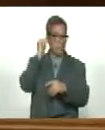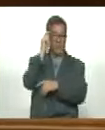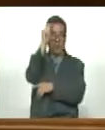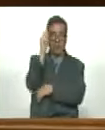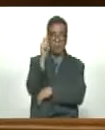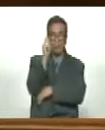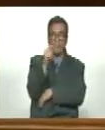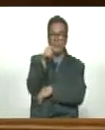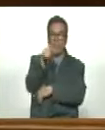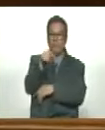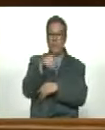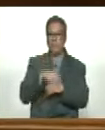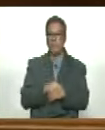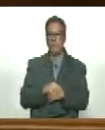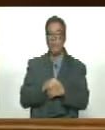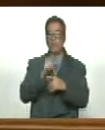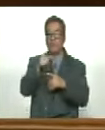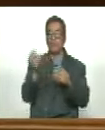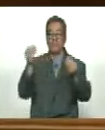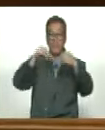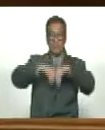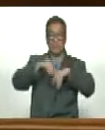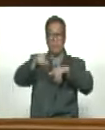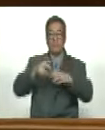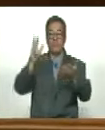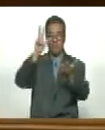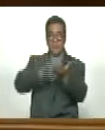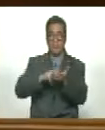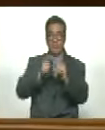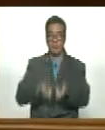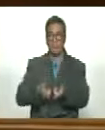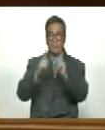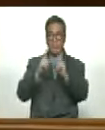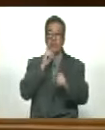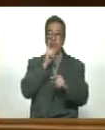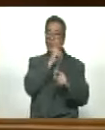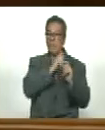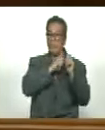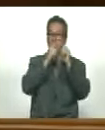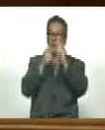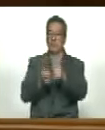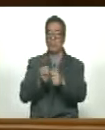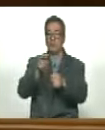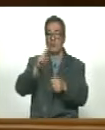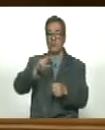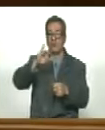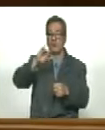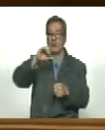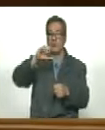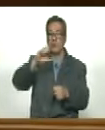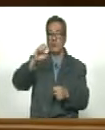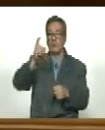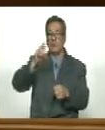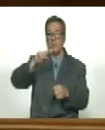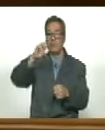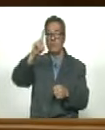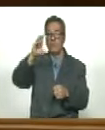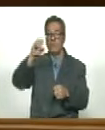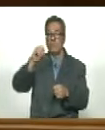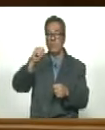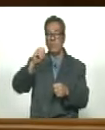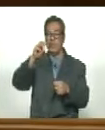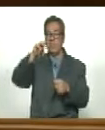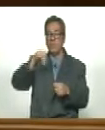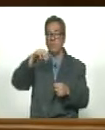los honorables diputados que estén de acuerdo en aprobar la autorización del nombramiento del ciudadano Ricardo Capela